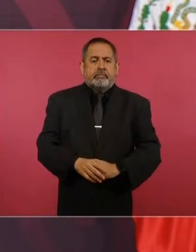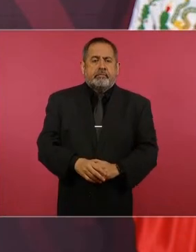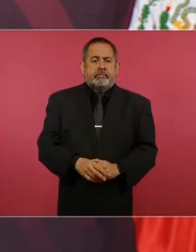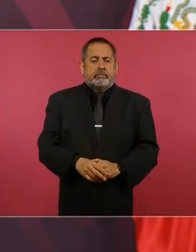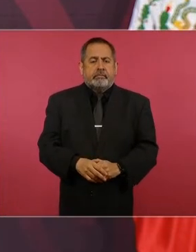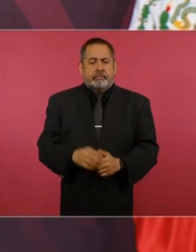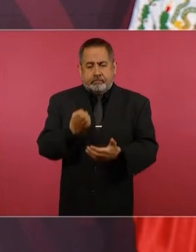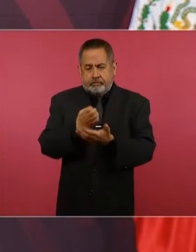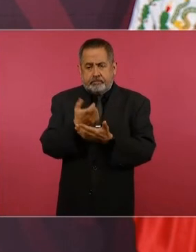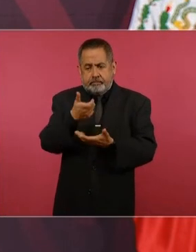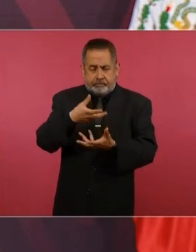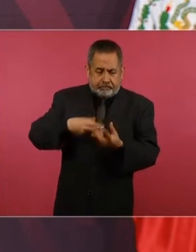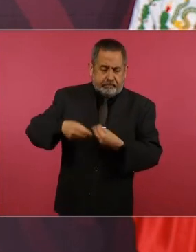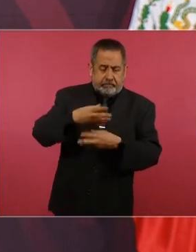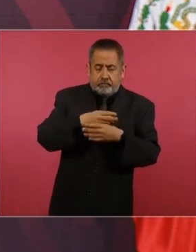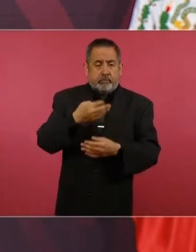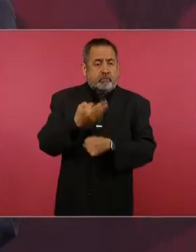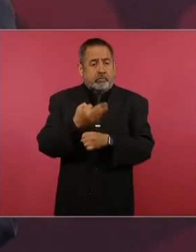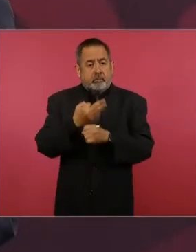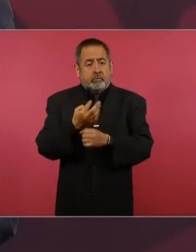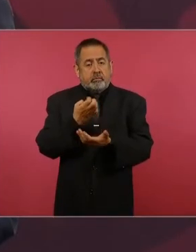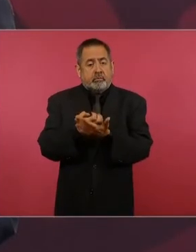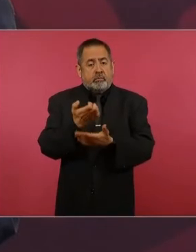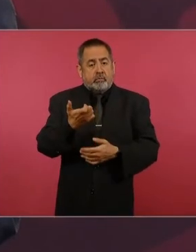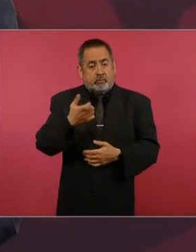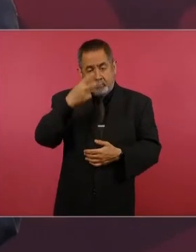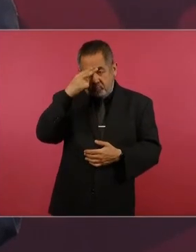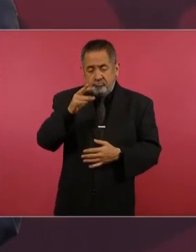La economía del país está muy bien.